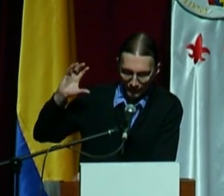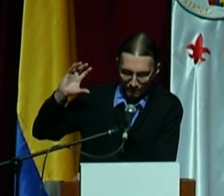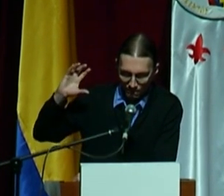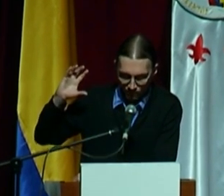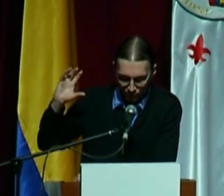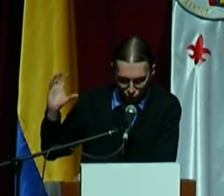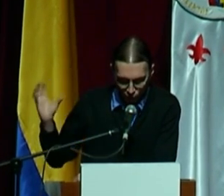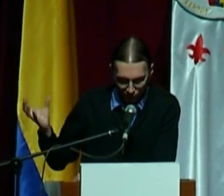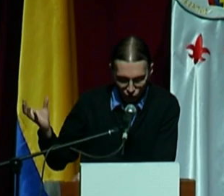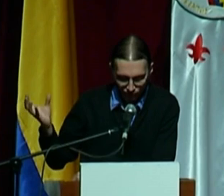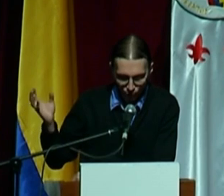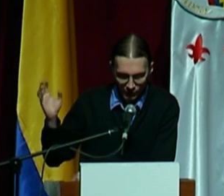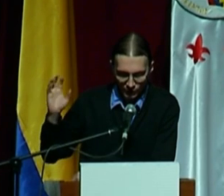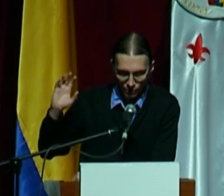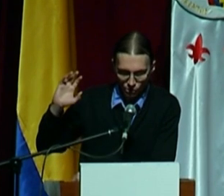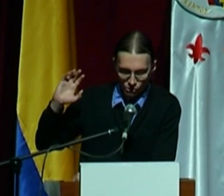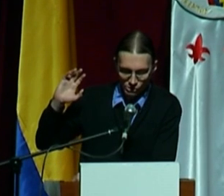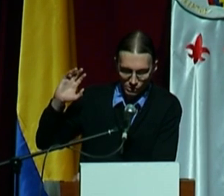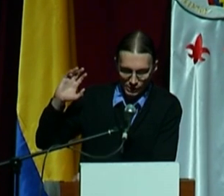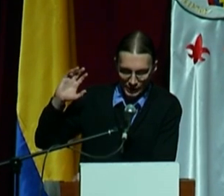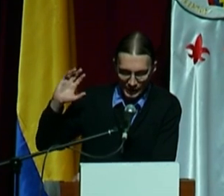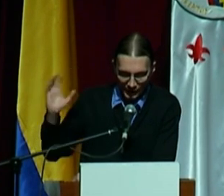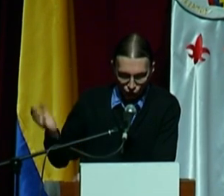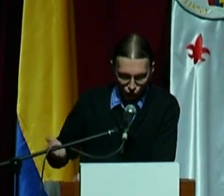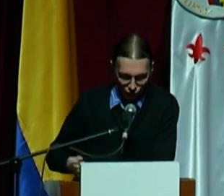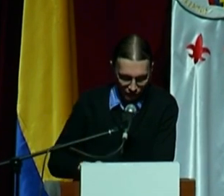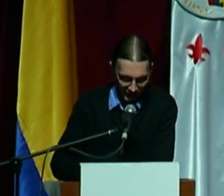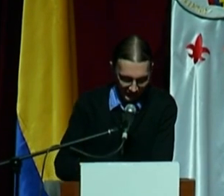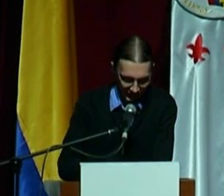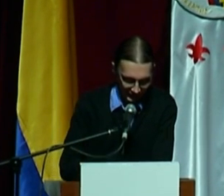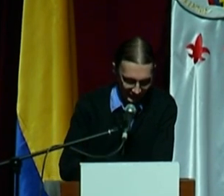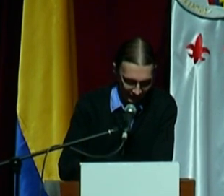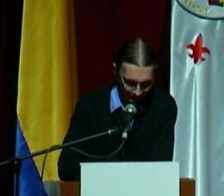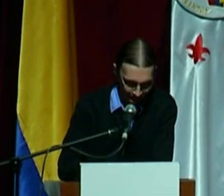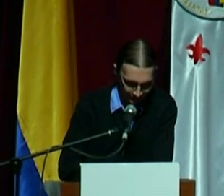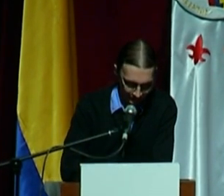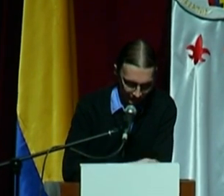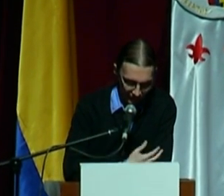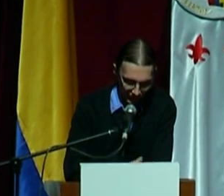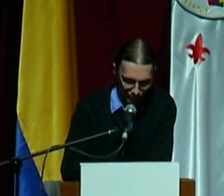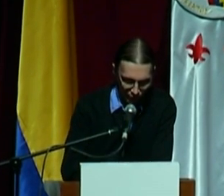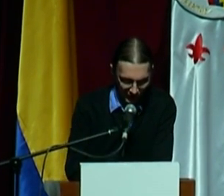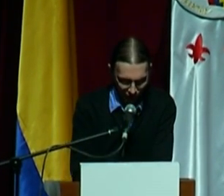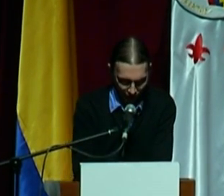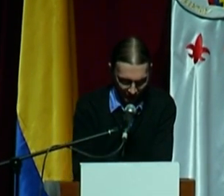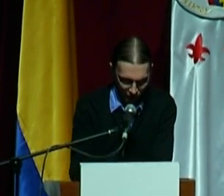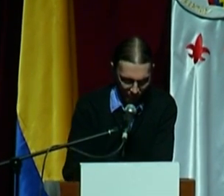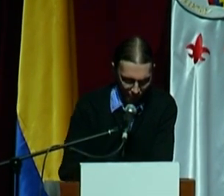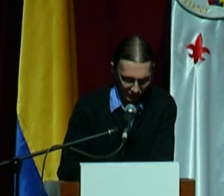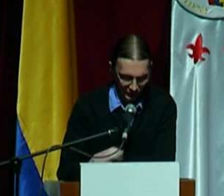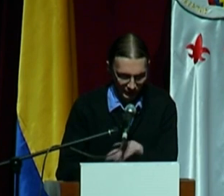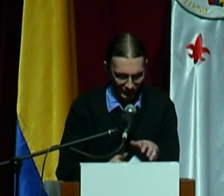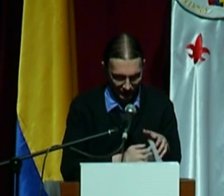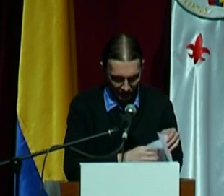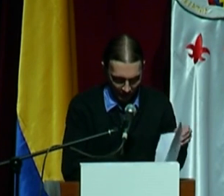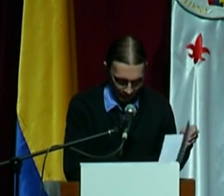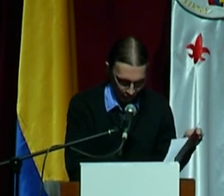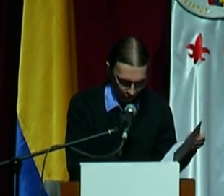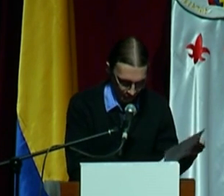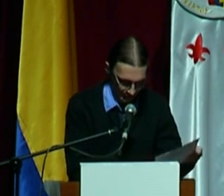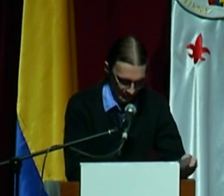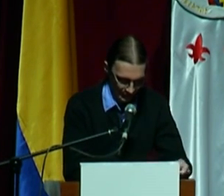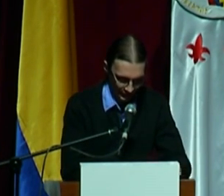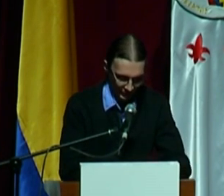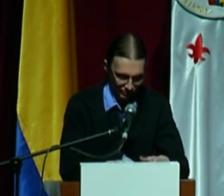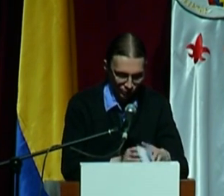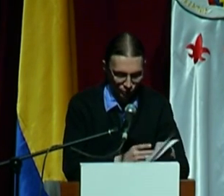entre proyectos políticos y la noción de la ciencia. ¿Por qué resulta esto importante